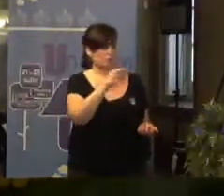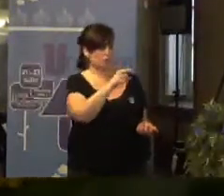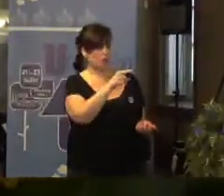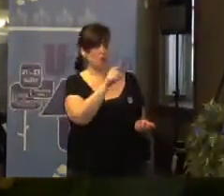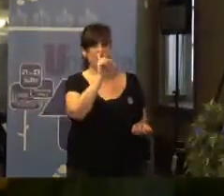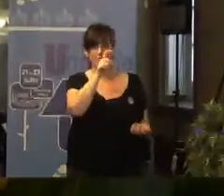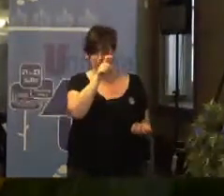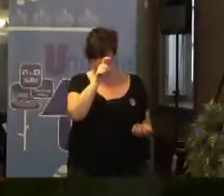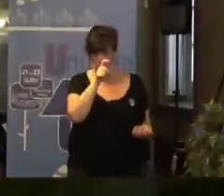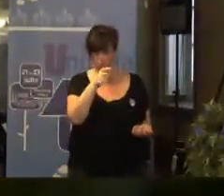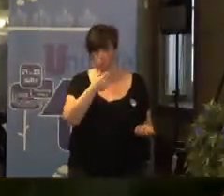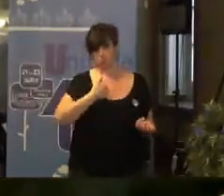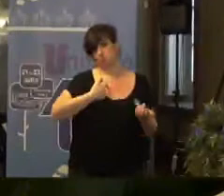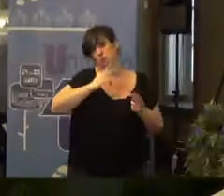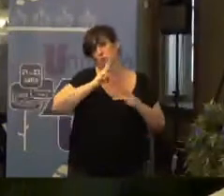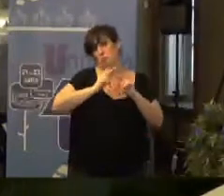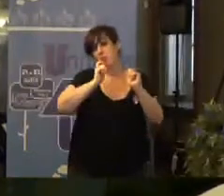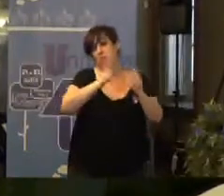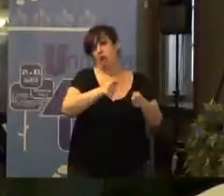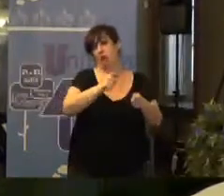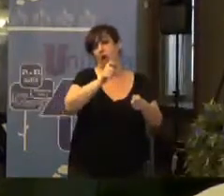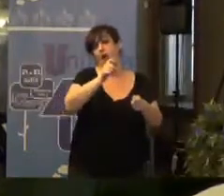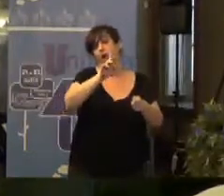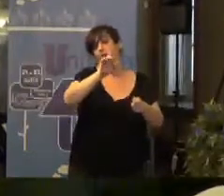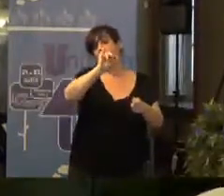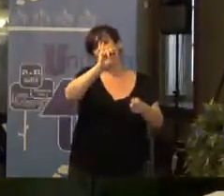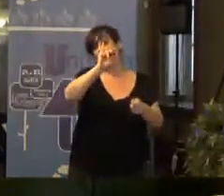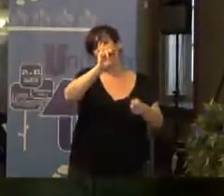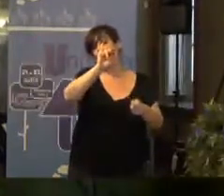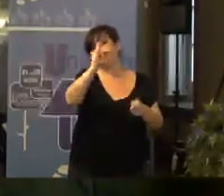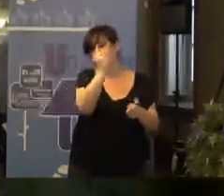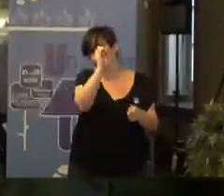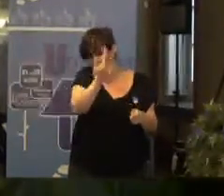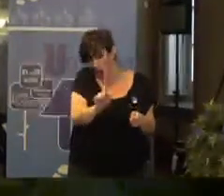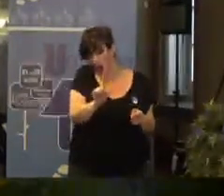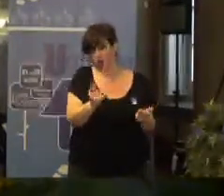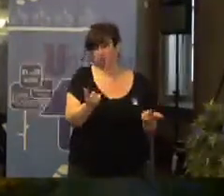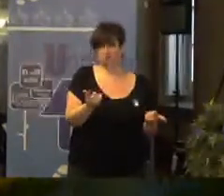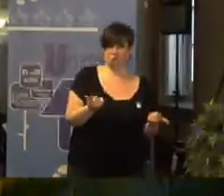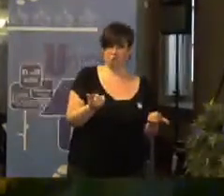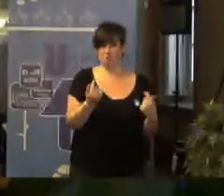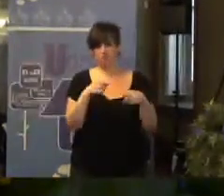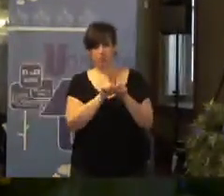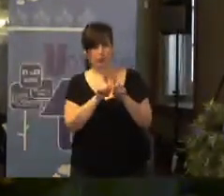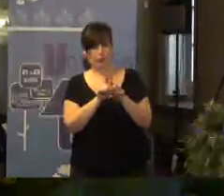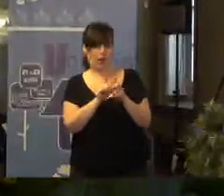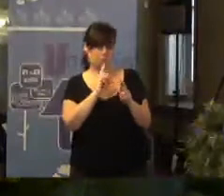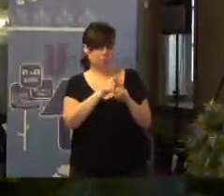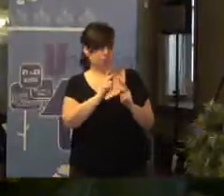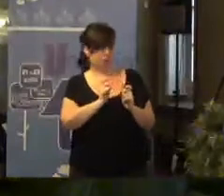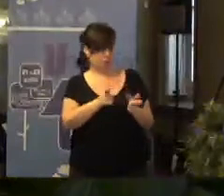frijol, porque como se dice en castellano, frijol. Entón non é frijol, é frijol.